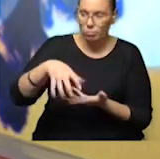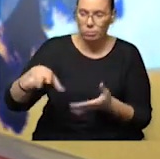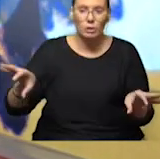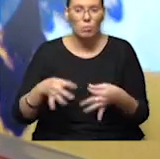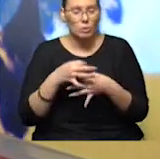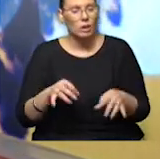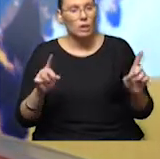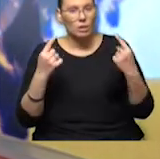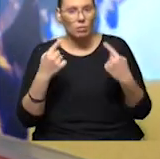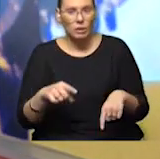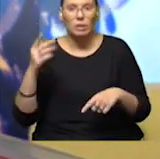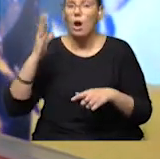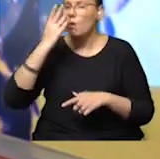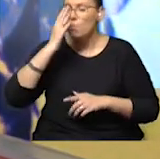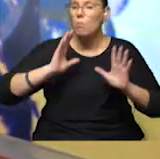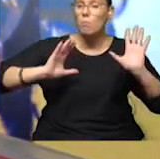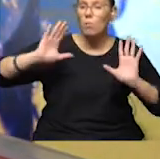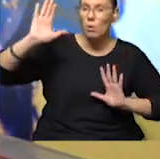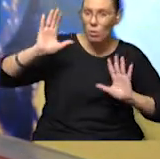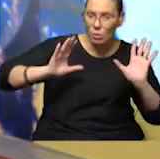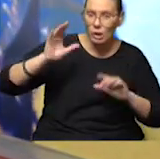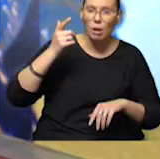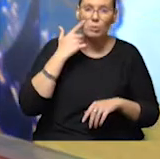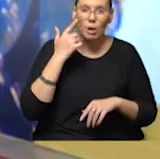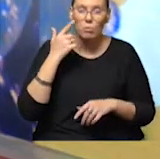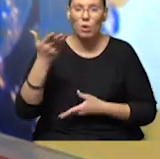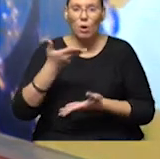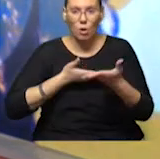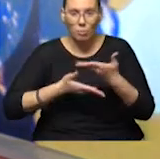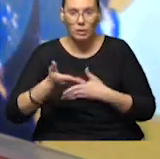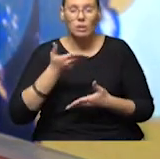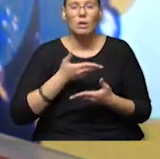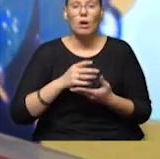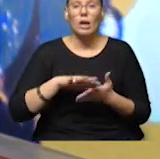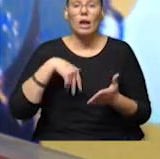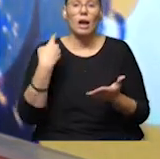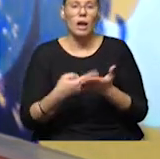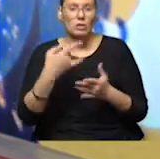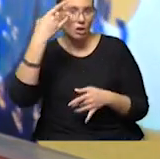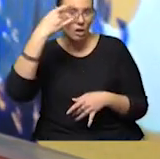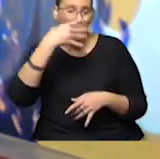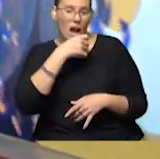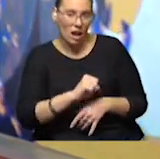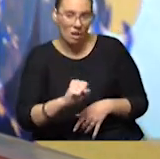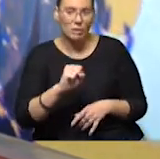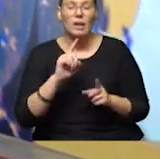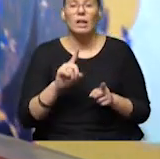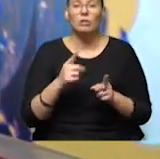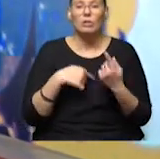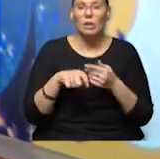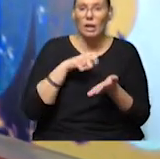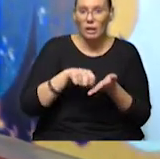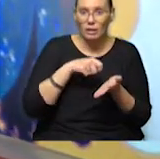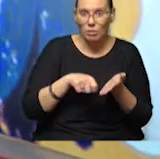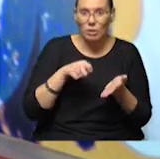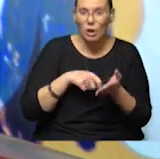eso, ahora vengo el palo de la murga, entonces como que eso se explora bastante, hemos compartido con Cayó la Cabra escenario de una vez. Entonces, componer... Bueno,